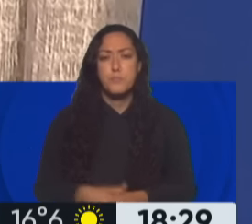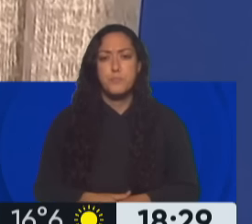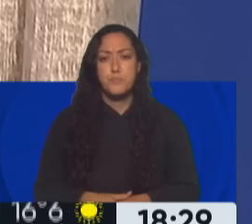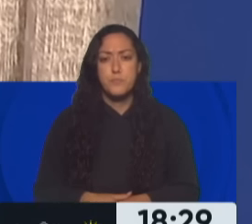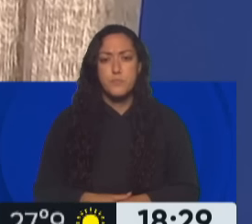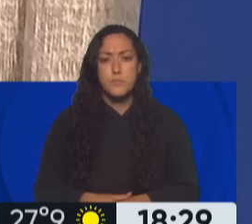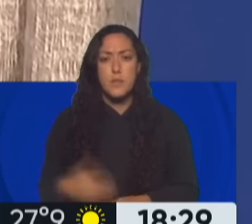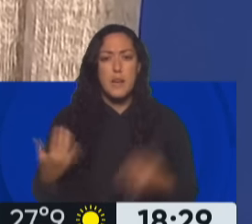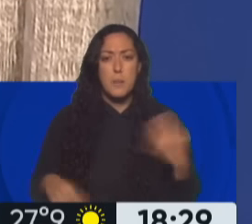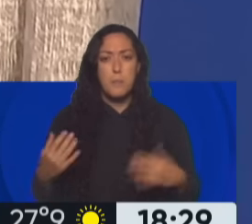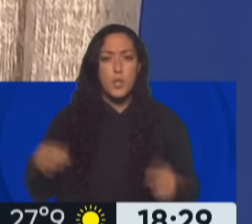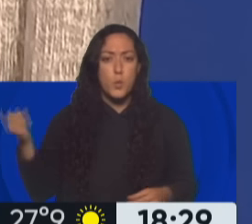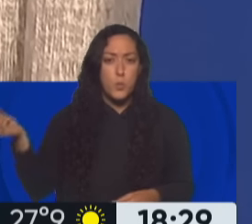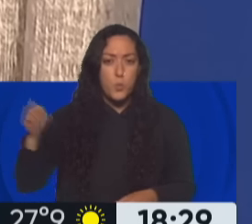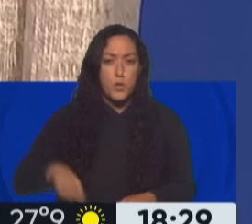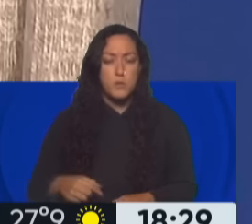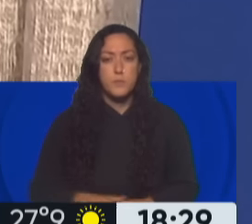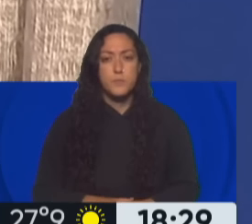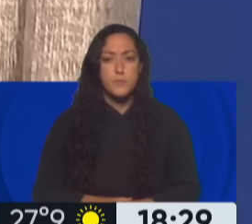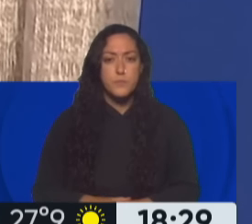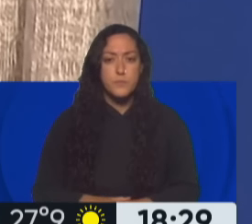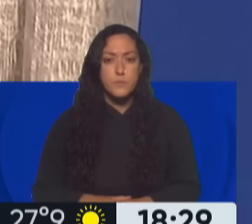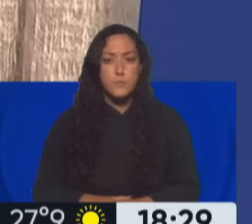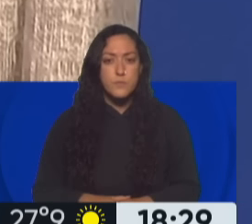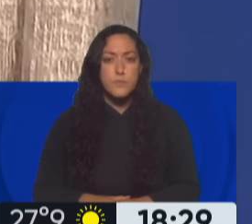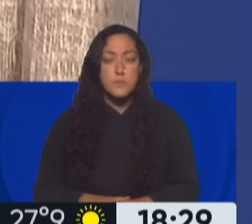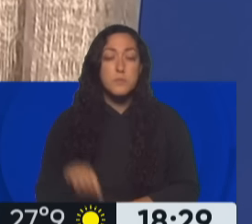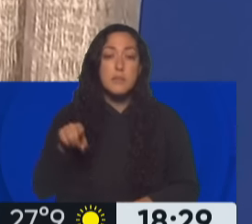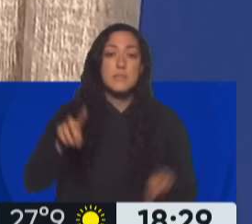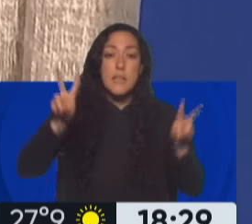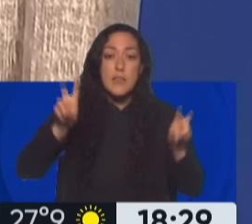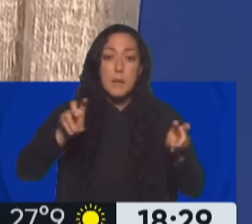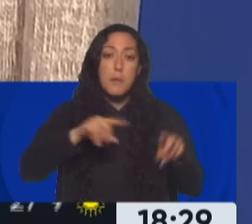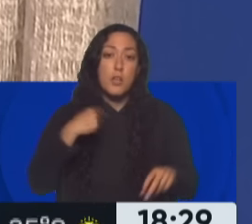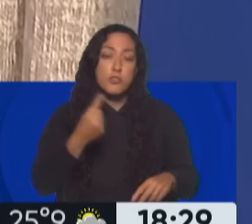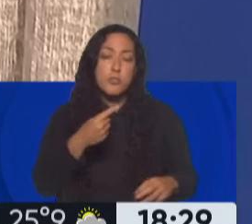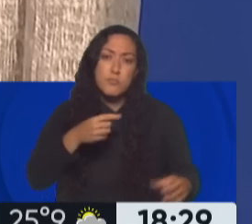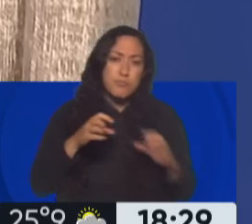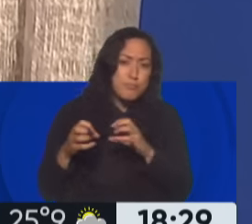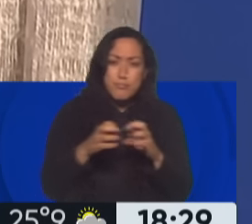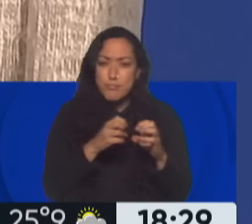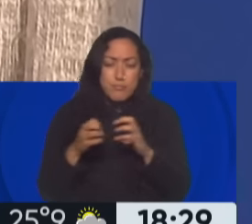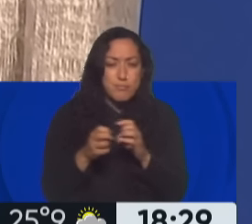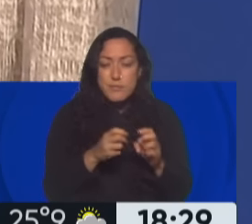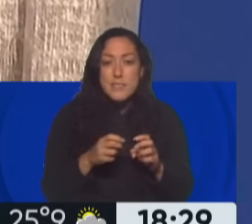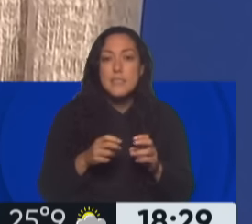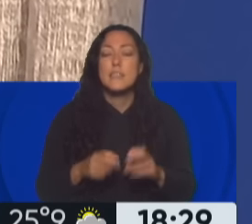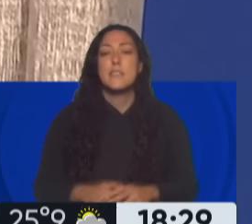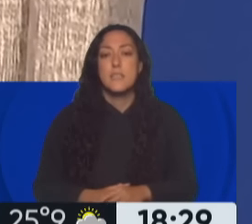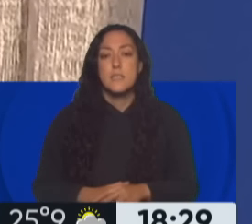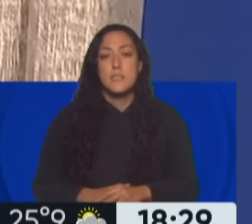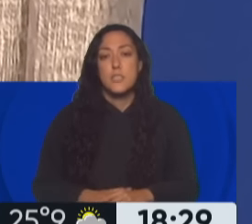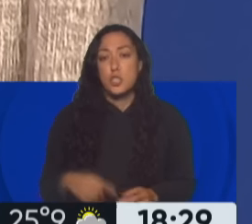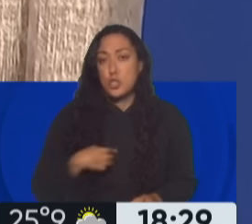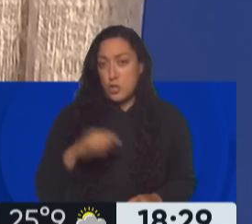lo antes posible. Y evidentemente fue un tema que discutimos y todo lo que ello implica. Pero no soy solo